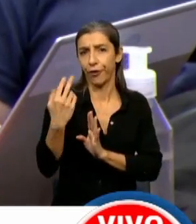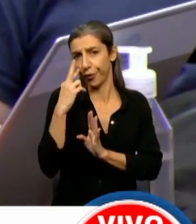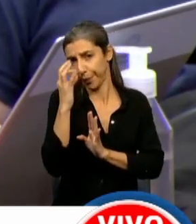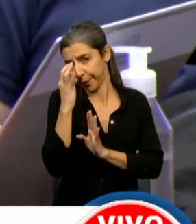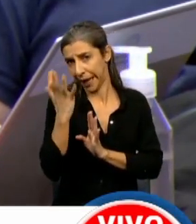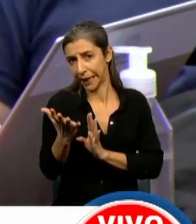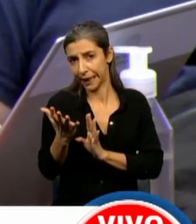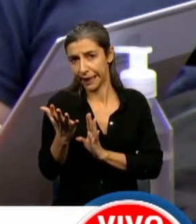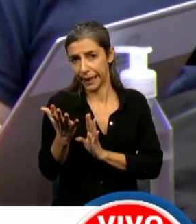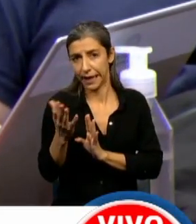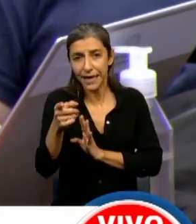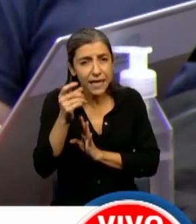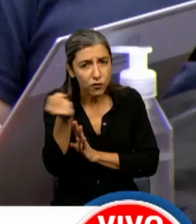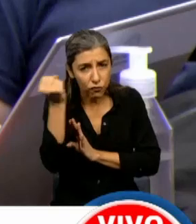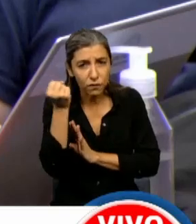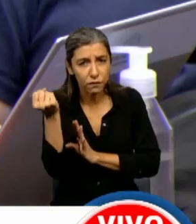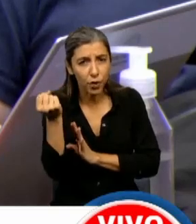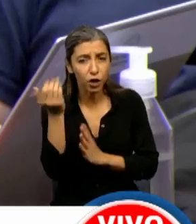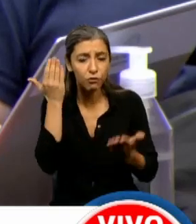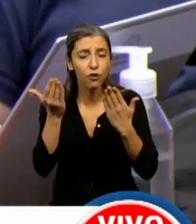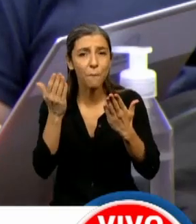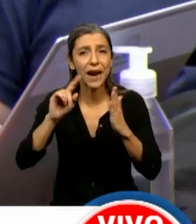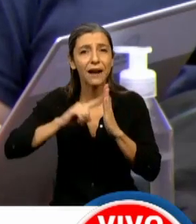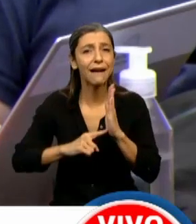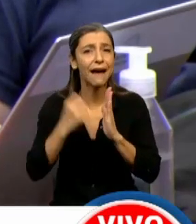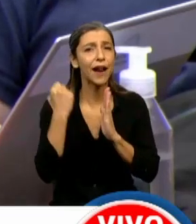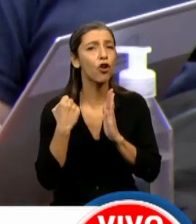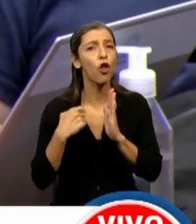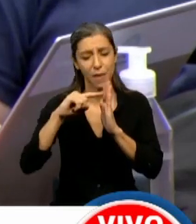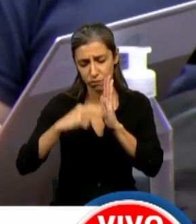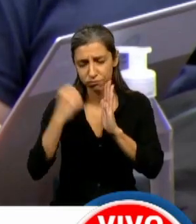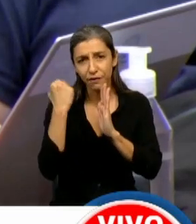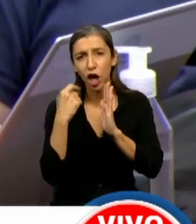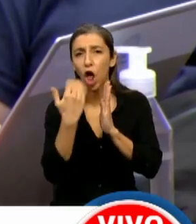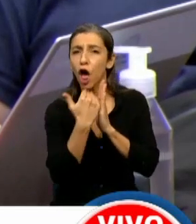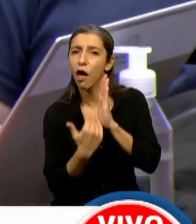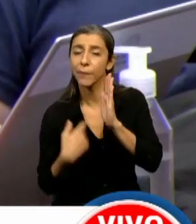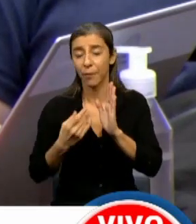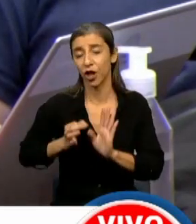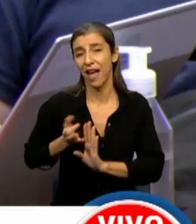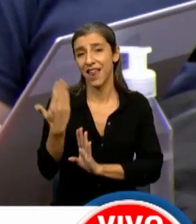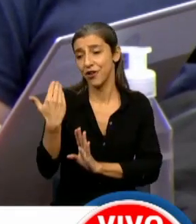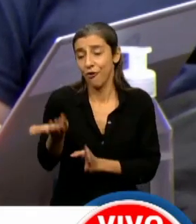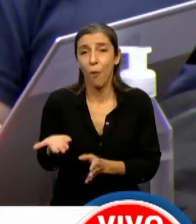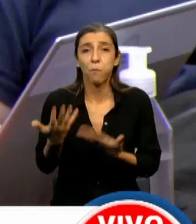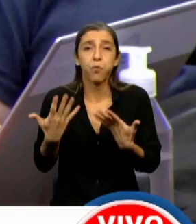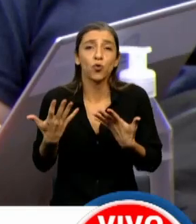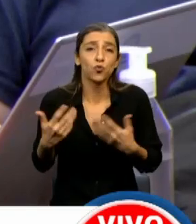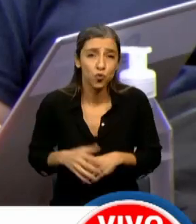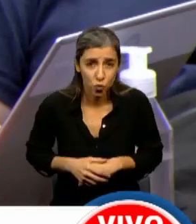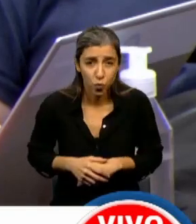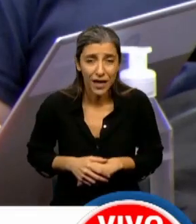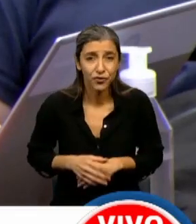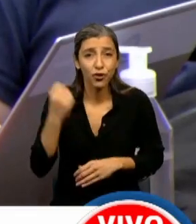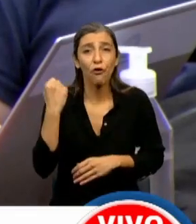es un elemento importante también. Comparar los indicadores económicos con el 2020 es muy fácil. El 2020 fue probablemente uno de los peores años de la historia